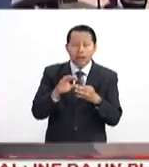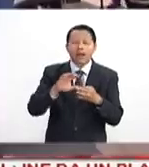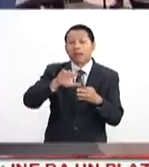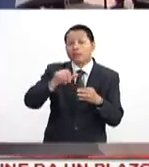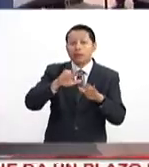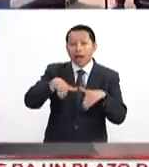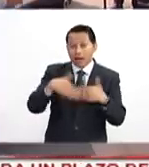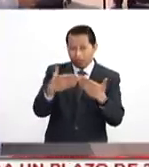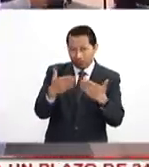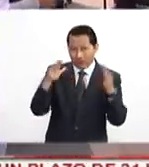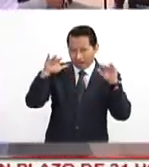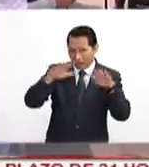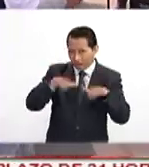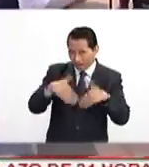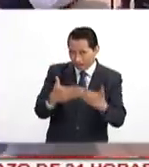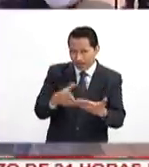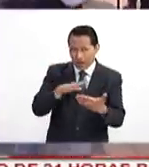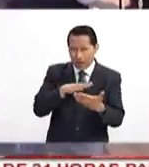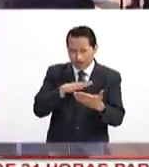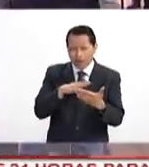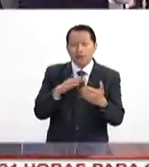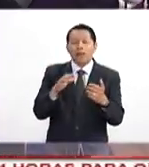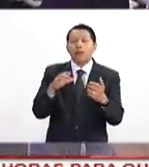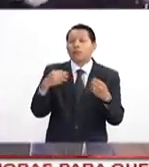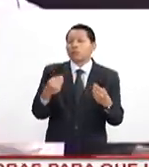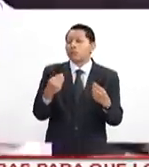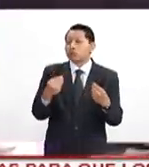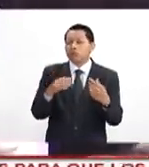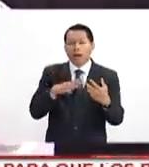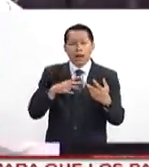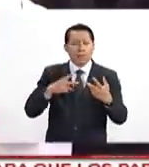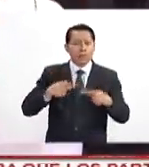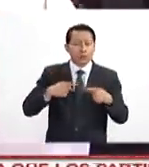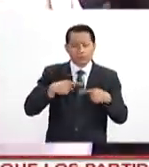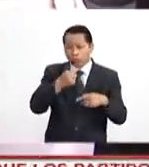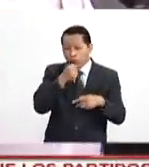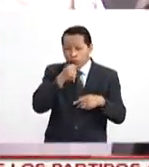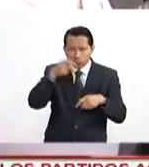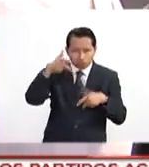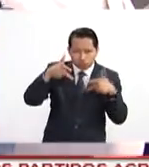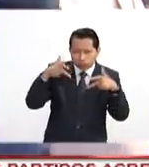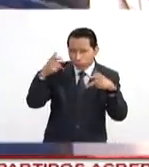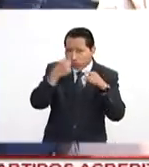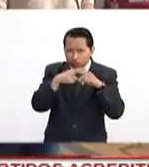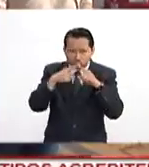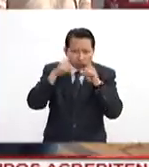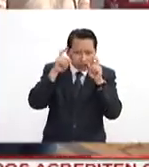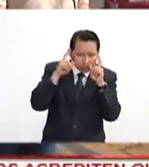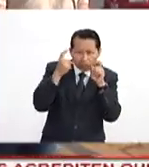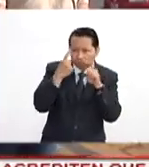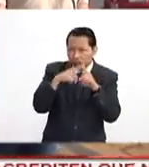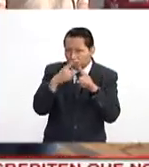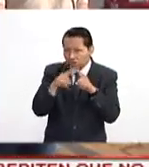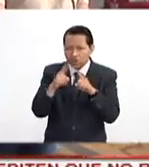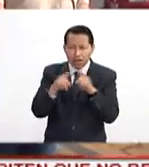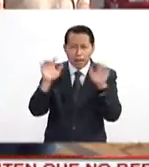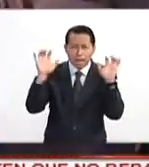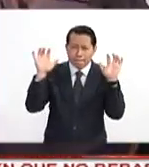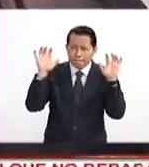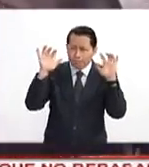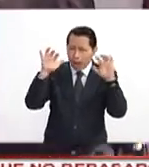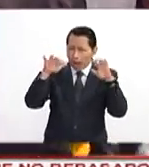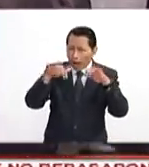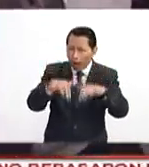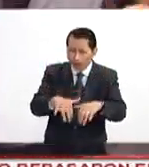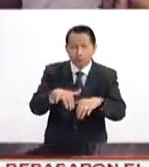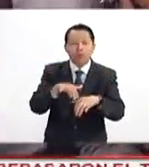PGR y desde muy temprano, una cantidad importante de representantes de medios de comunicación, entre fotógrafos, camarógrafos y reporteros, se